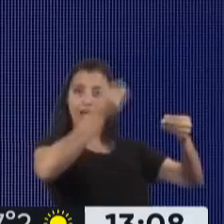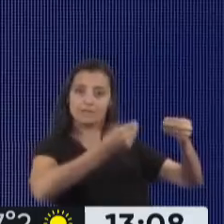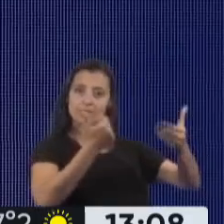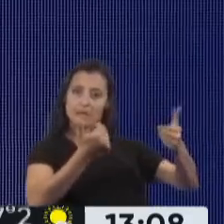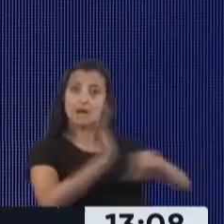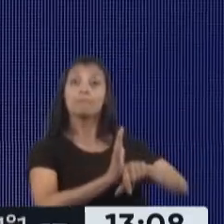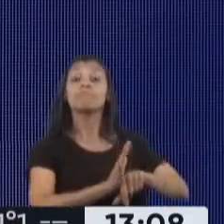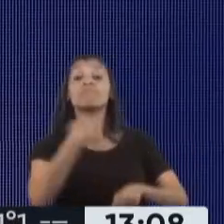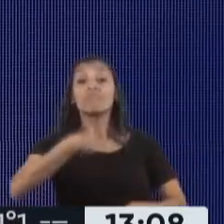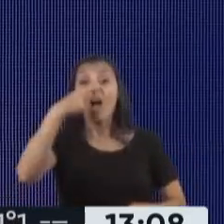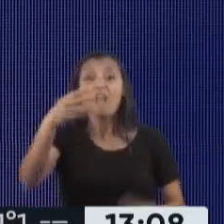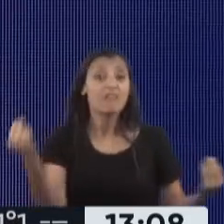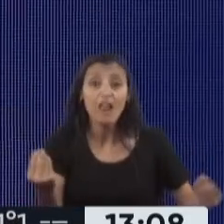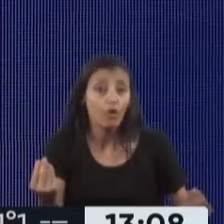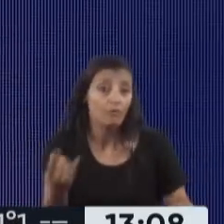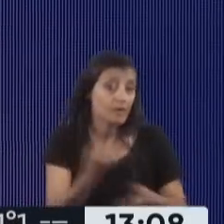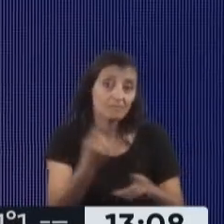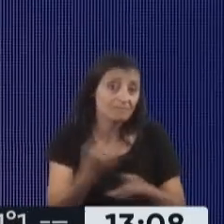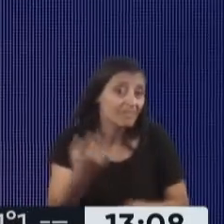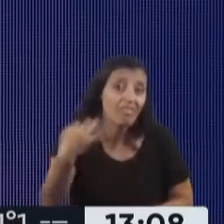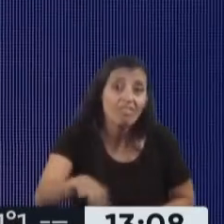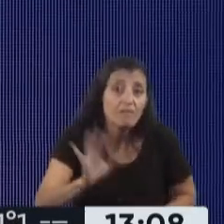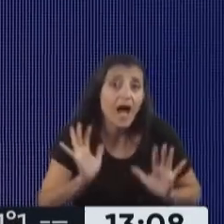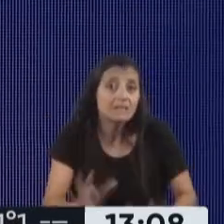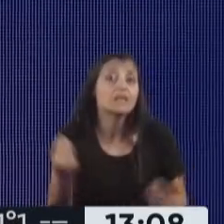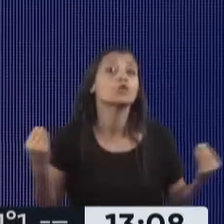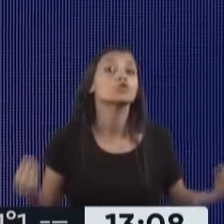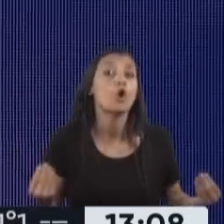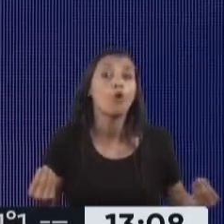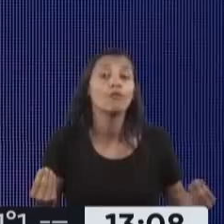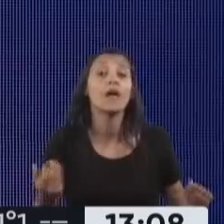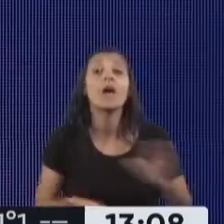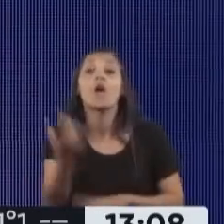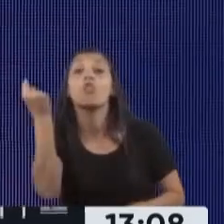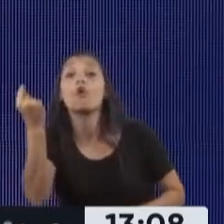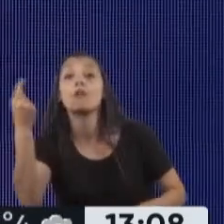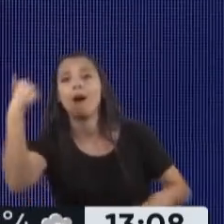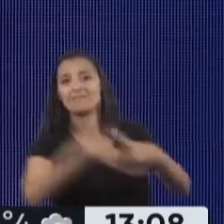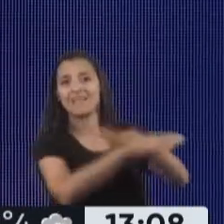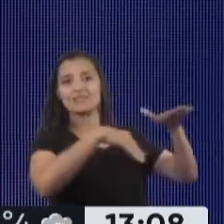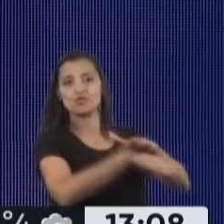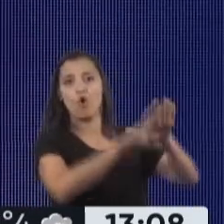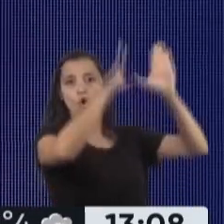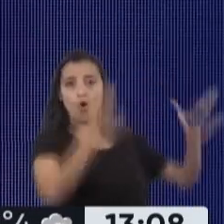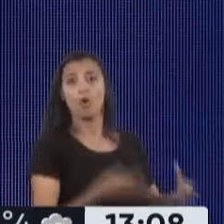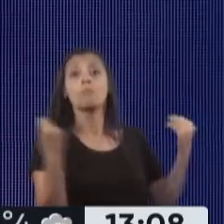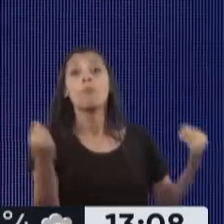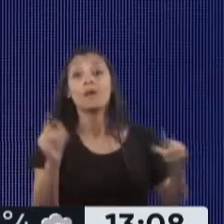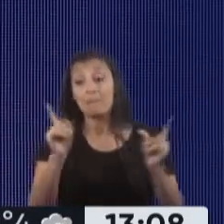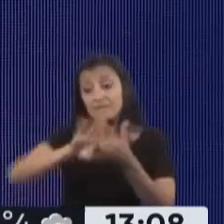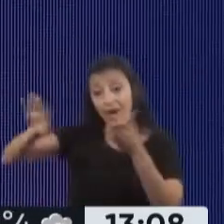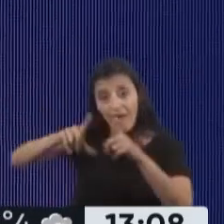a ir a donde debería haber ido siempre, que era en el Tesoro, porque en el fondo esos pasivos